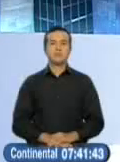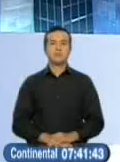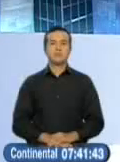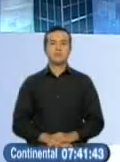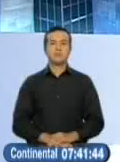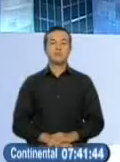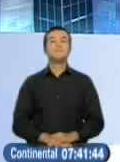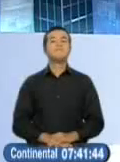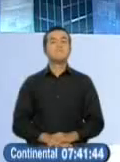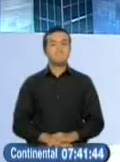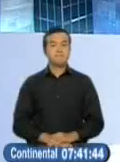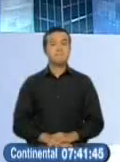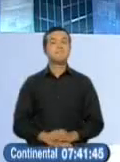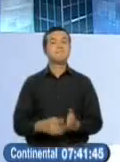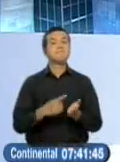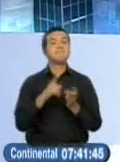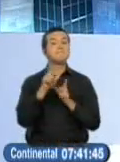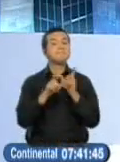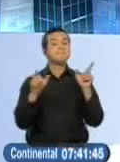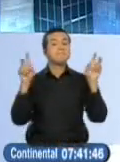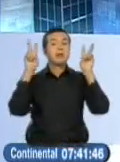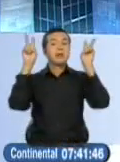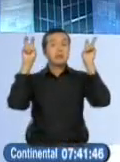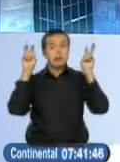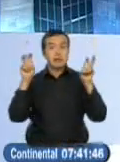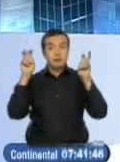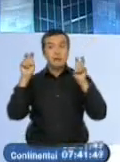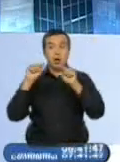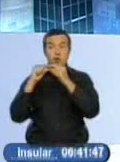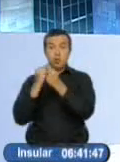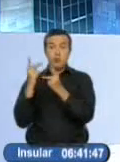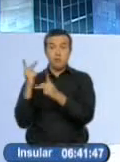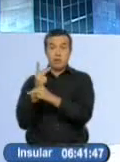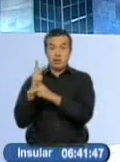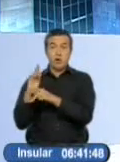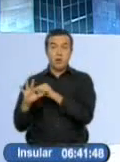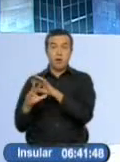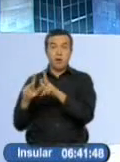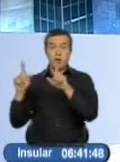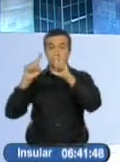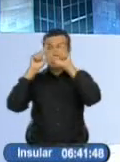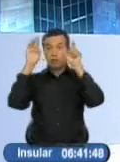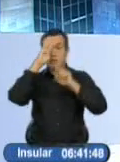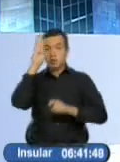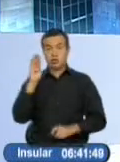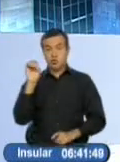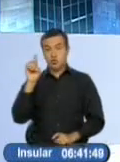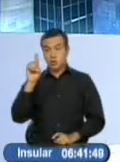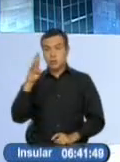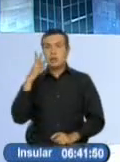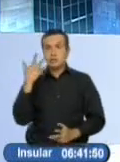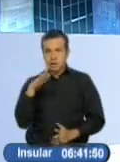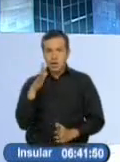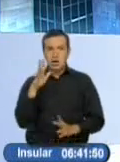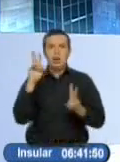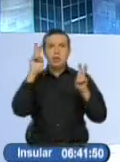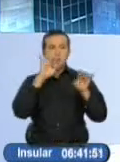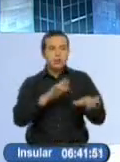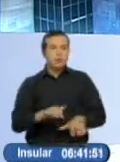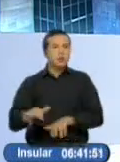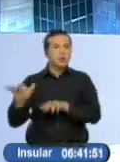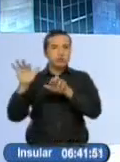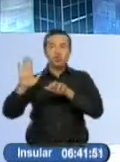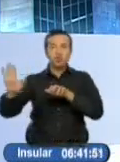En audiencia privada, los vinculados en la investigación por asociación ilícita en el caso Odebrecht conocieron información de los dispositivos electrónicos que